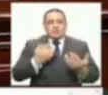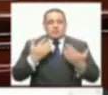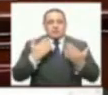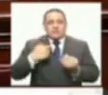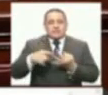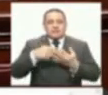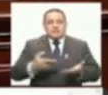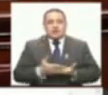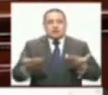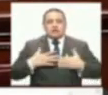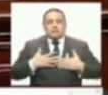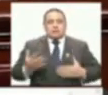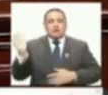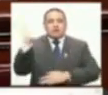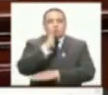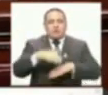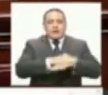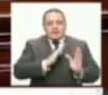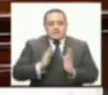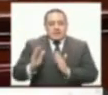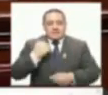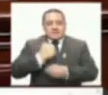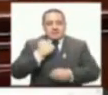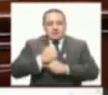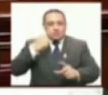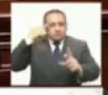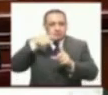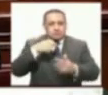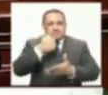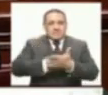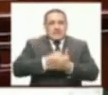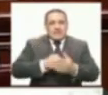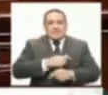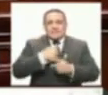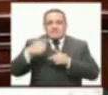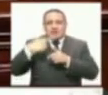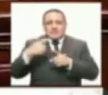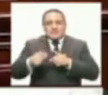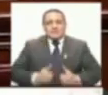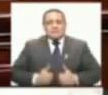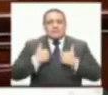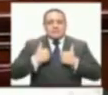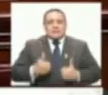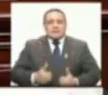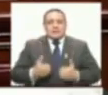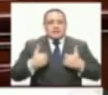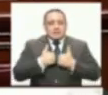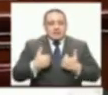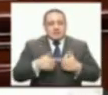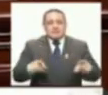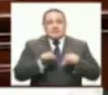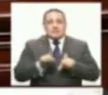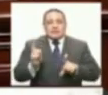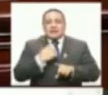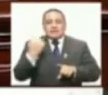los recursos ambientales, como el Plan de Acción de la Estrategia Nacional de Diversidad Biológica, el Plan Nacional